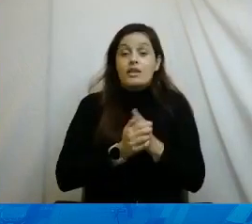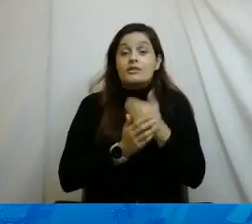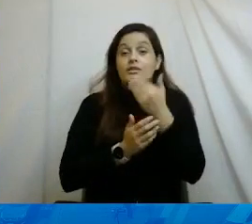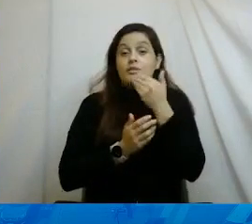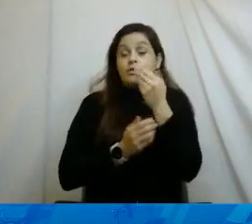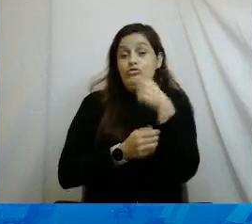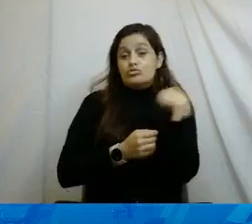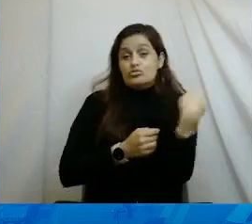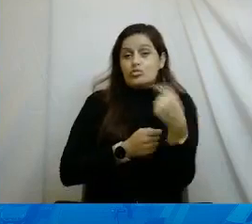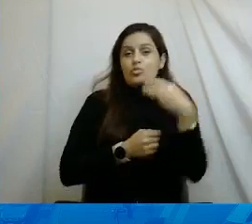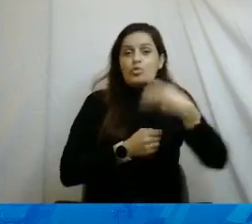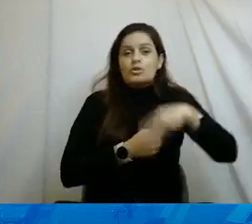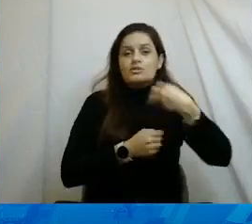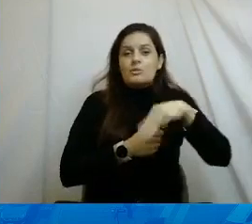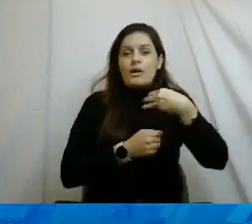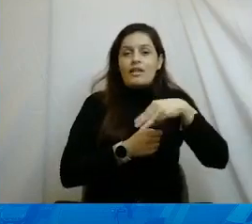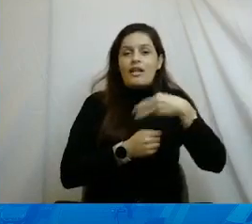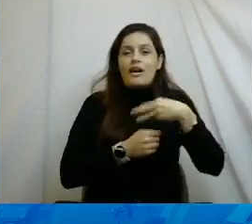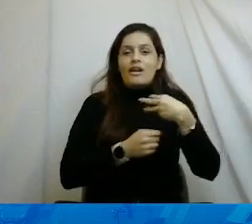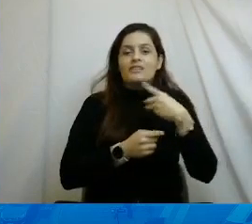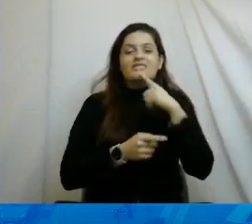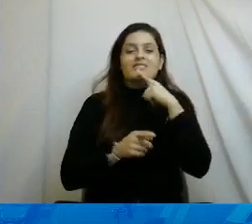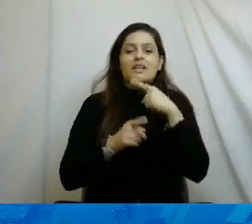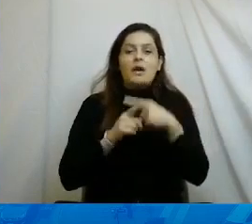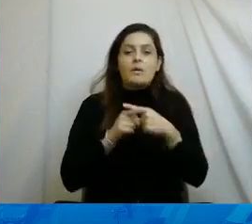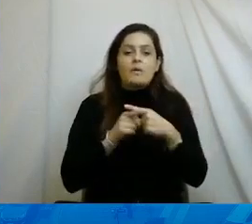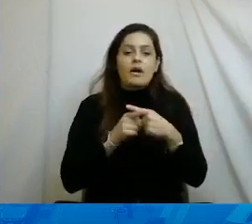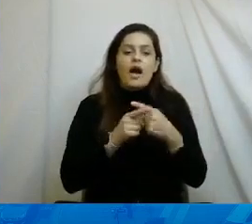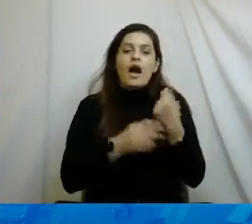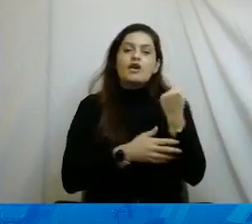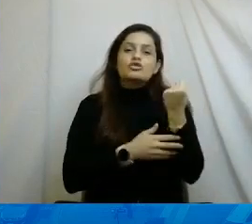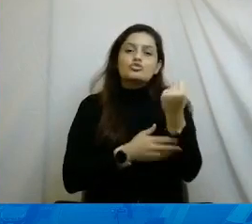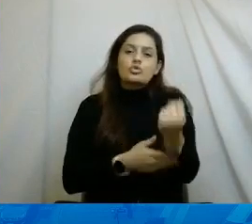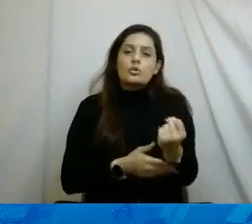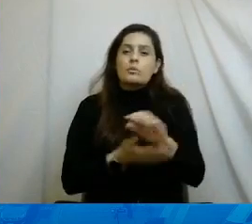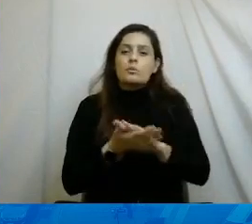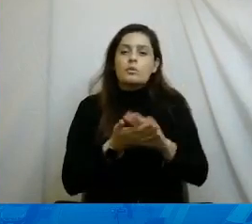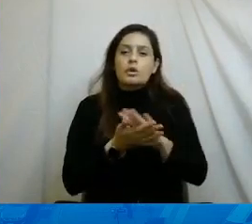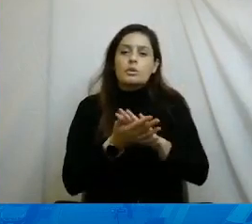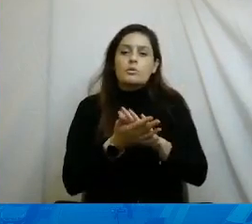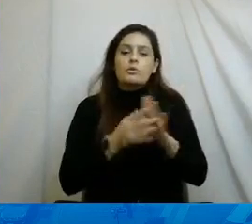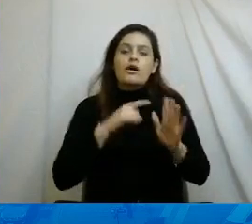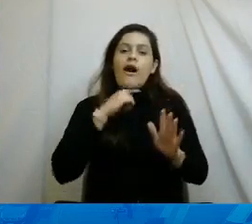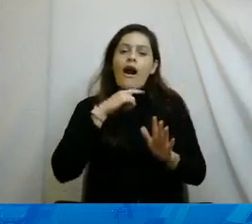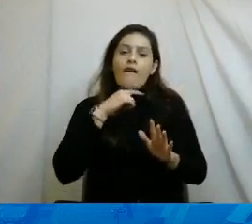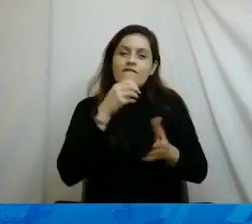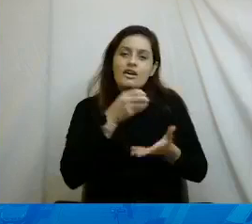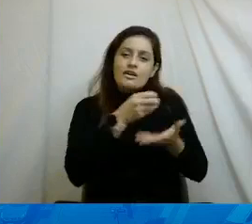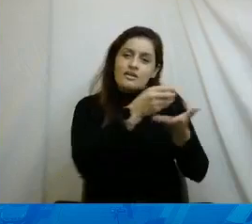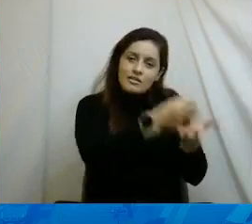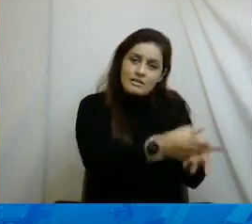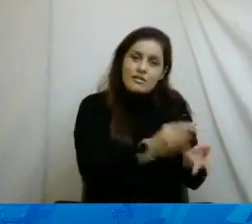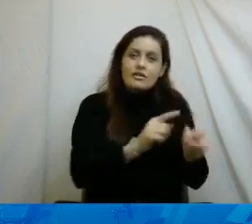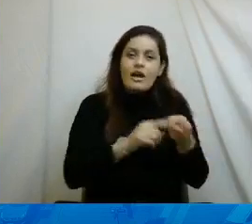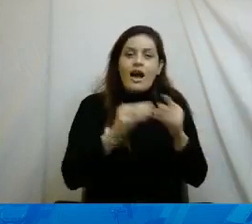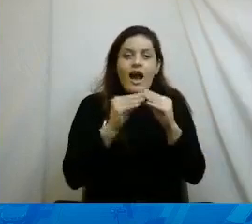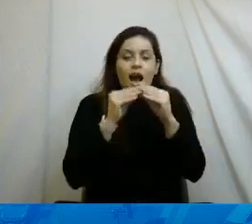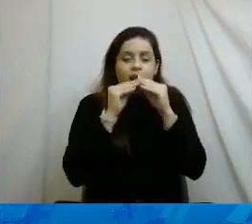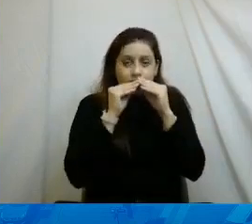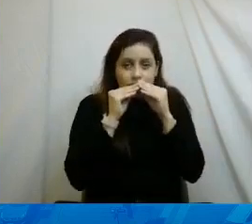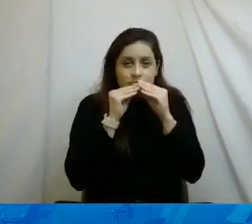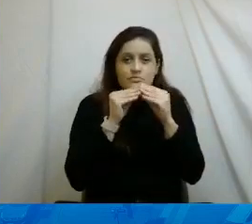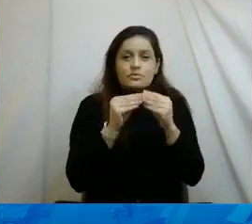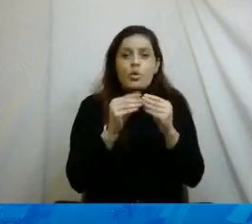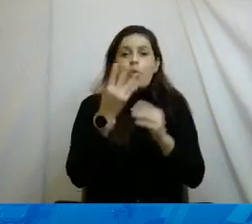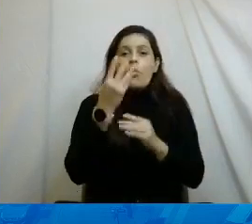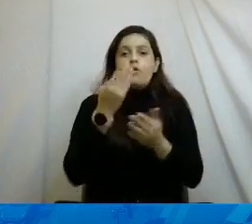municipio ayudando a Cruz Roja con los recorridos calle, proporcionando la movilización. Se está entregando café, un sándwich. Cuatro veces a la semana